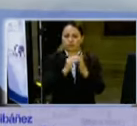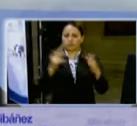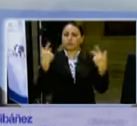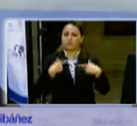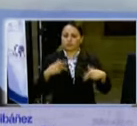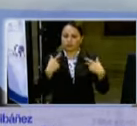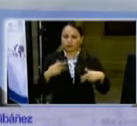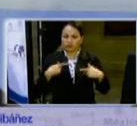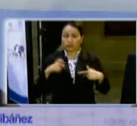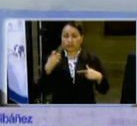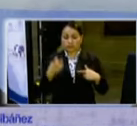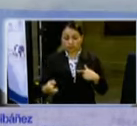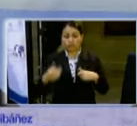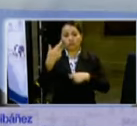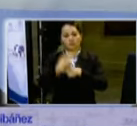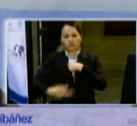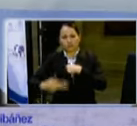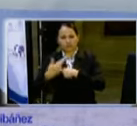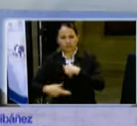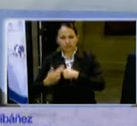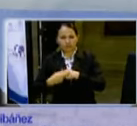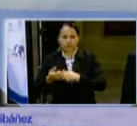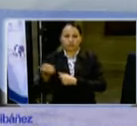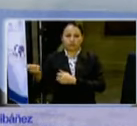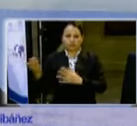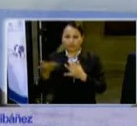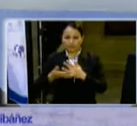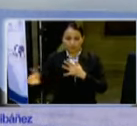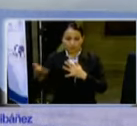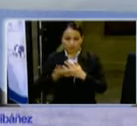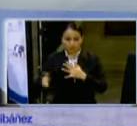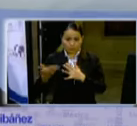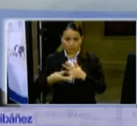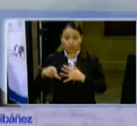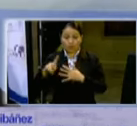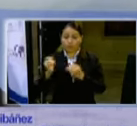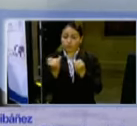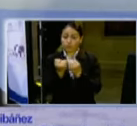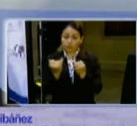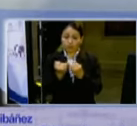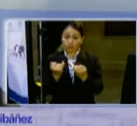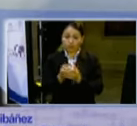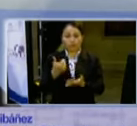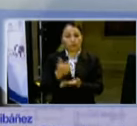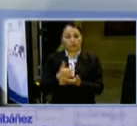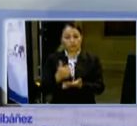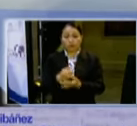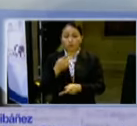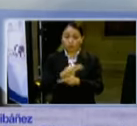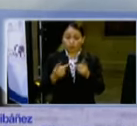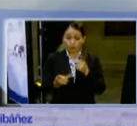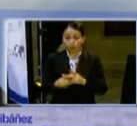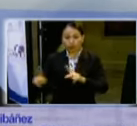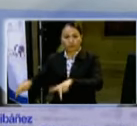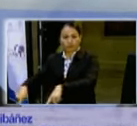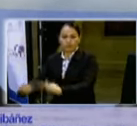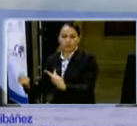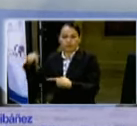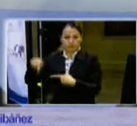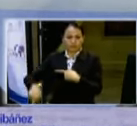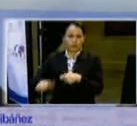no solamente un riesgo desde el punto de vista de flujos migratorios, sino un reto económico para colocar productos mexicanos en esa